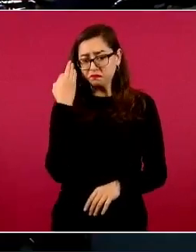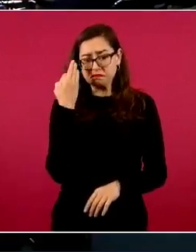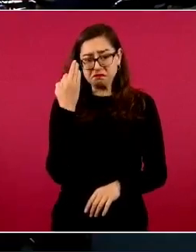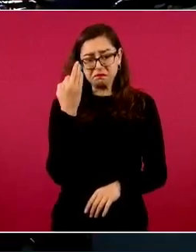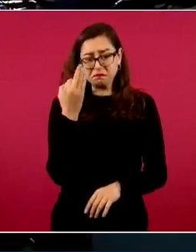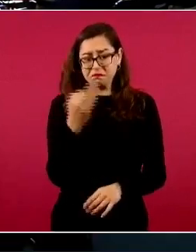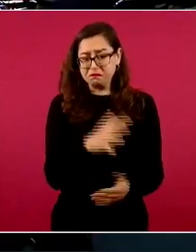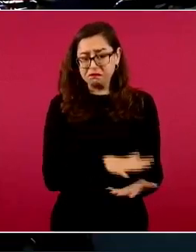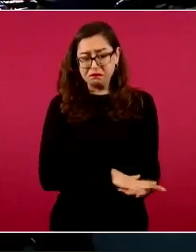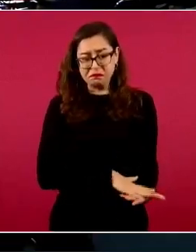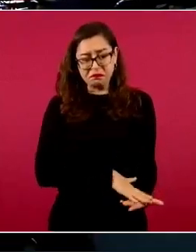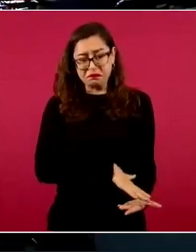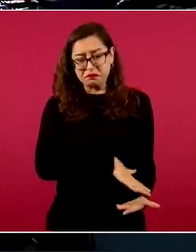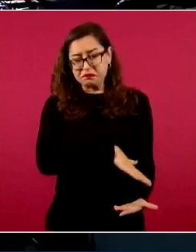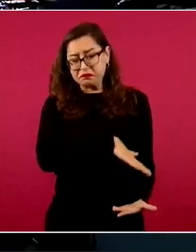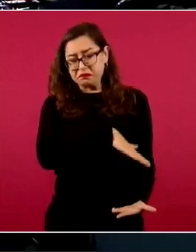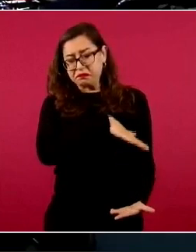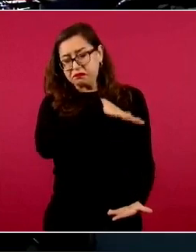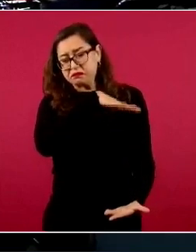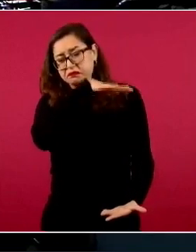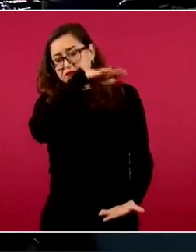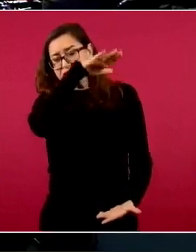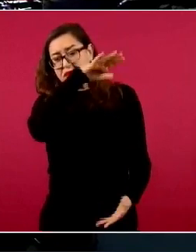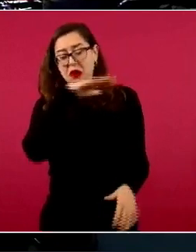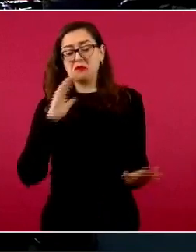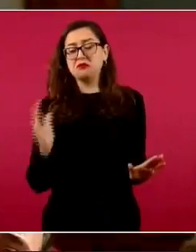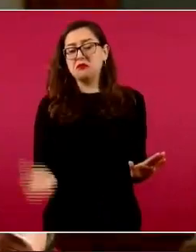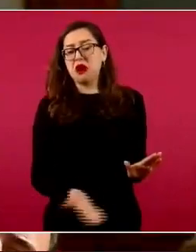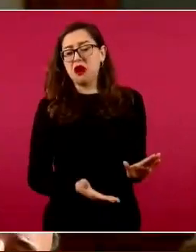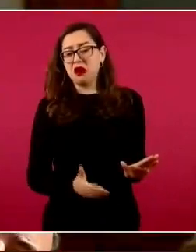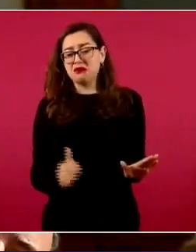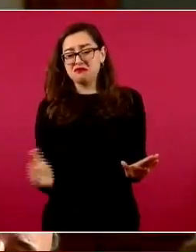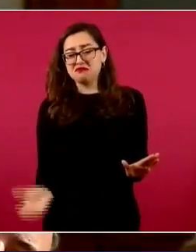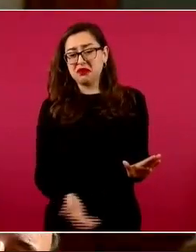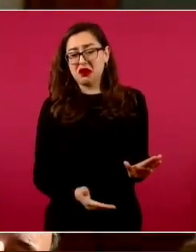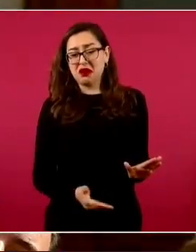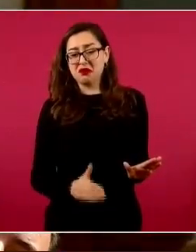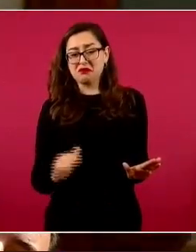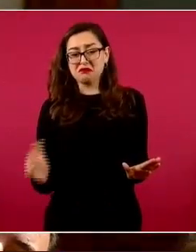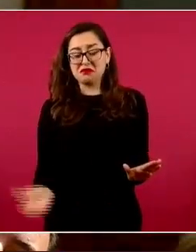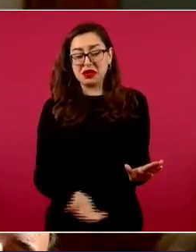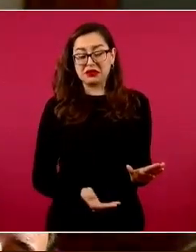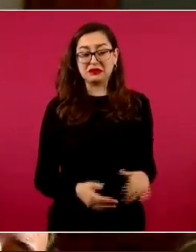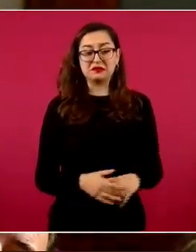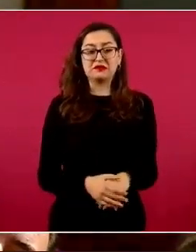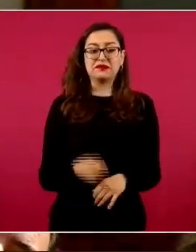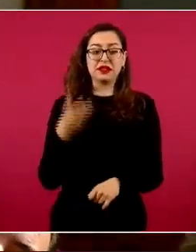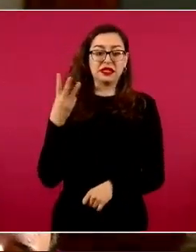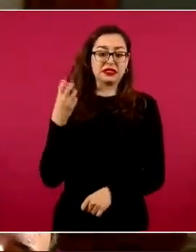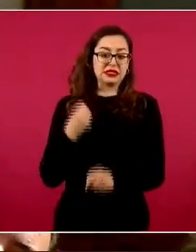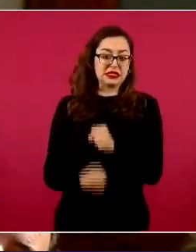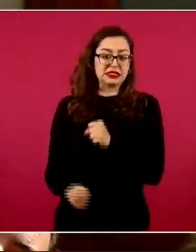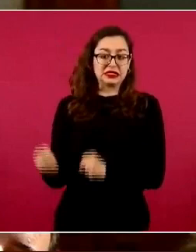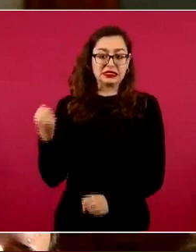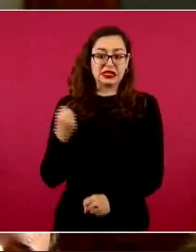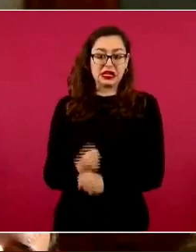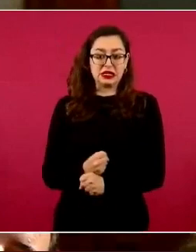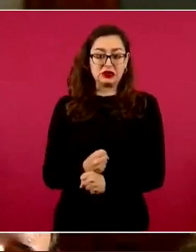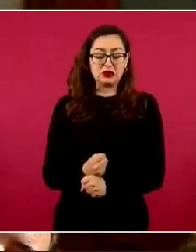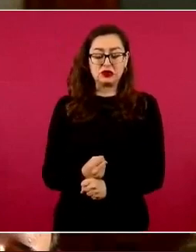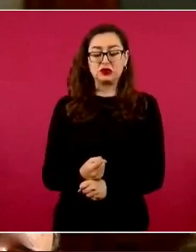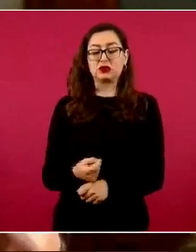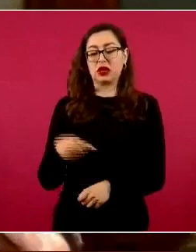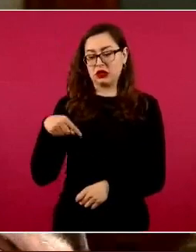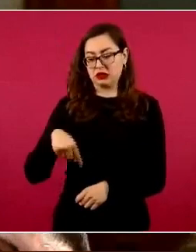Y nada más para concluir, le voy a dar un ejemplo. Hace casi 3 años, cuando empezó esta